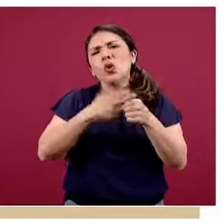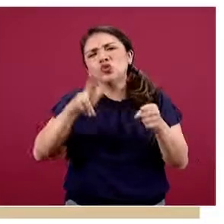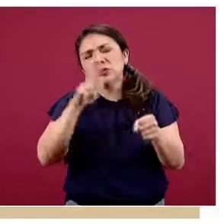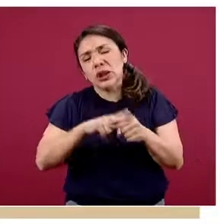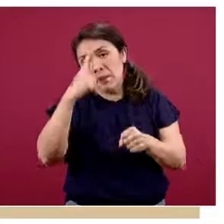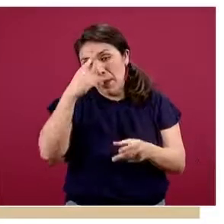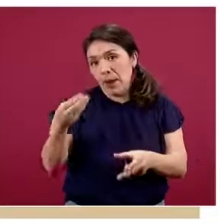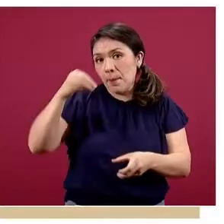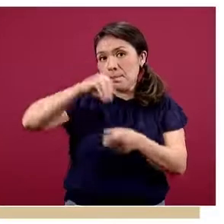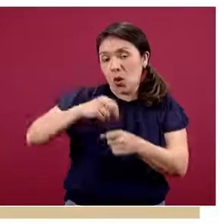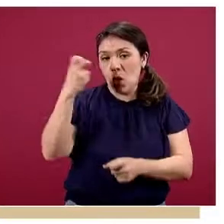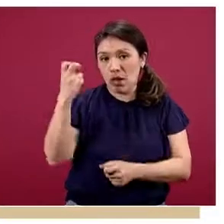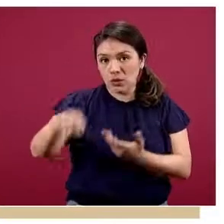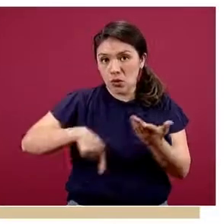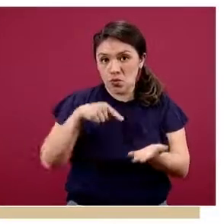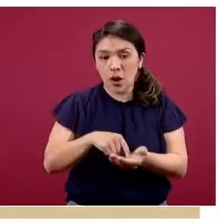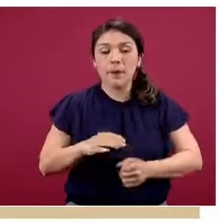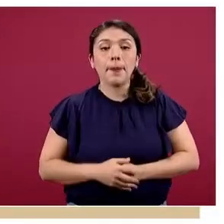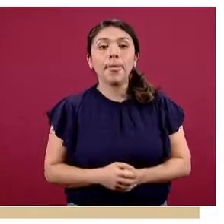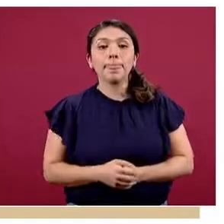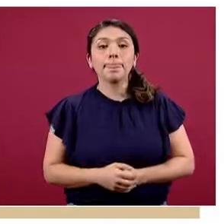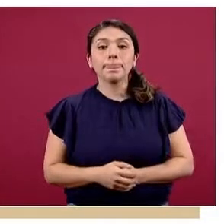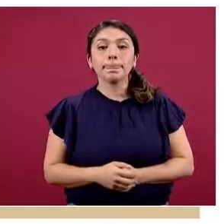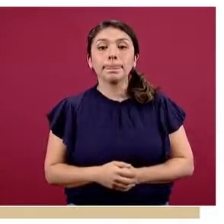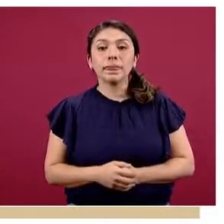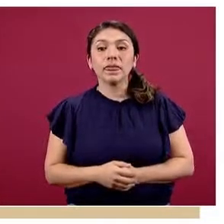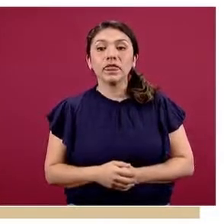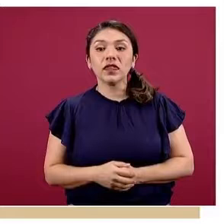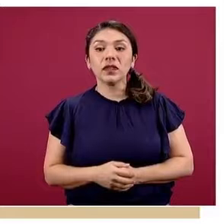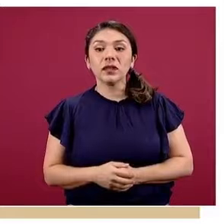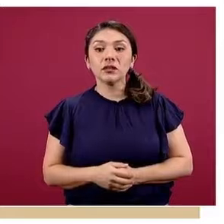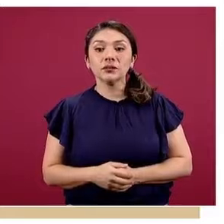este centro. Finalmente, bueno,